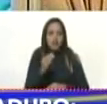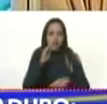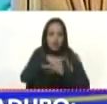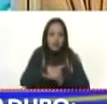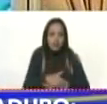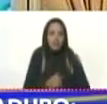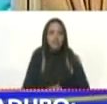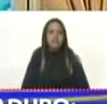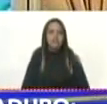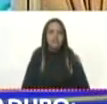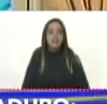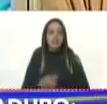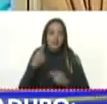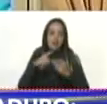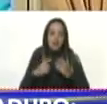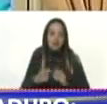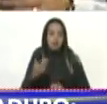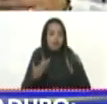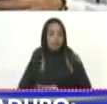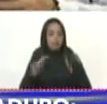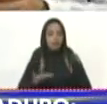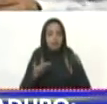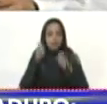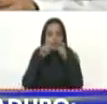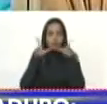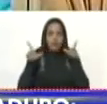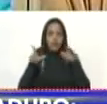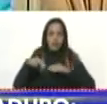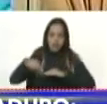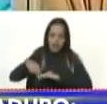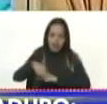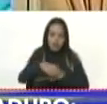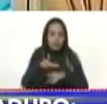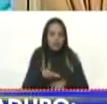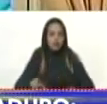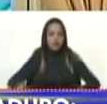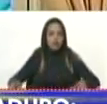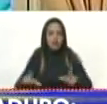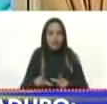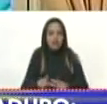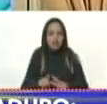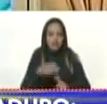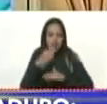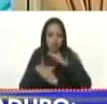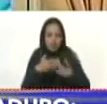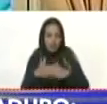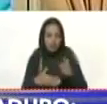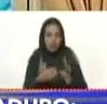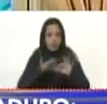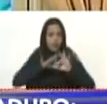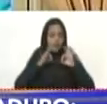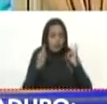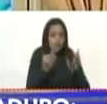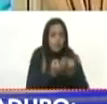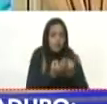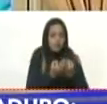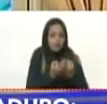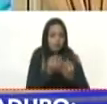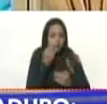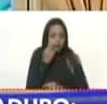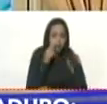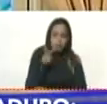testigos. Impresionante. Caminar por ese lugar allá en el Mar Caspio y una familia de repente